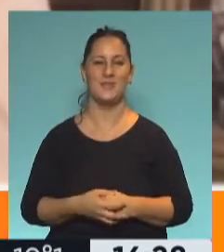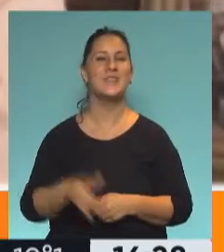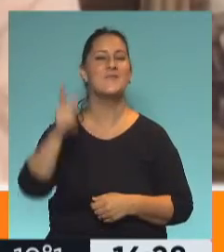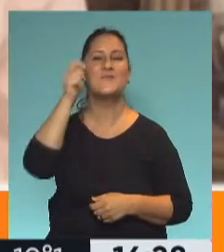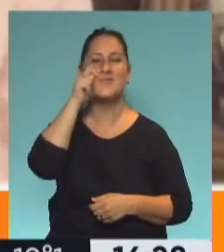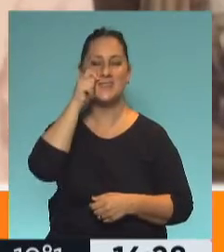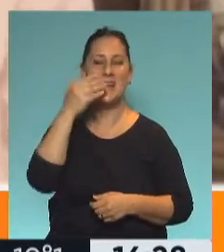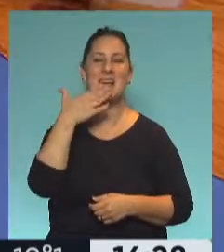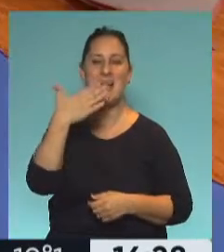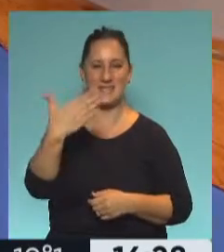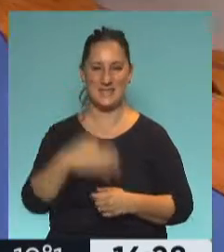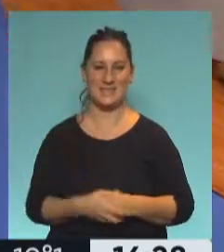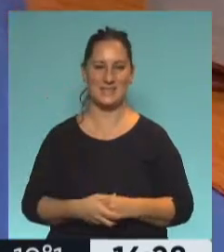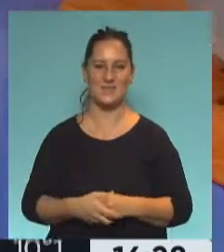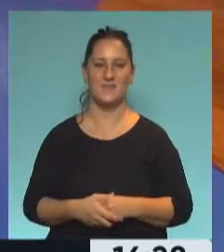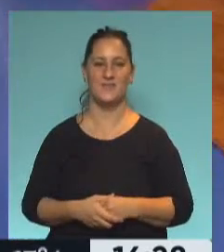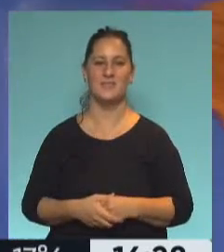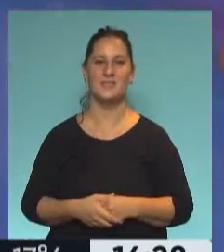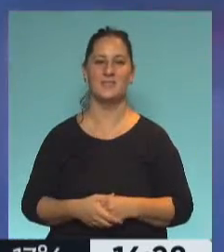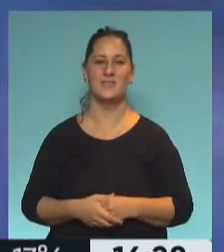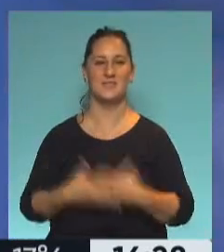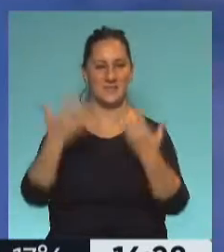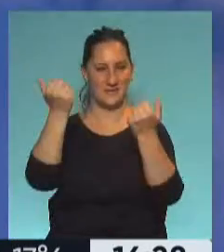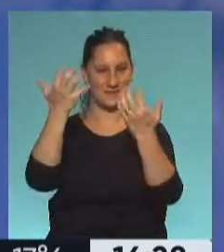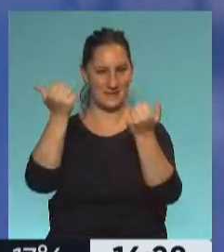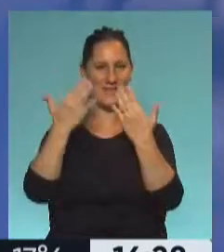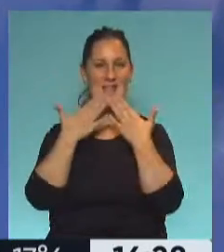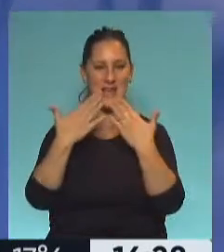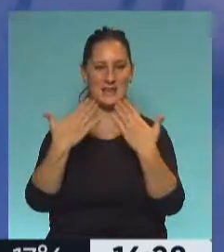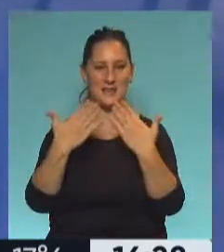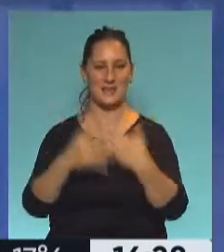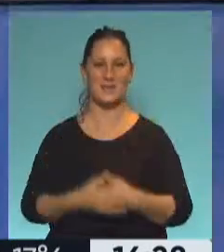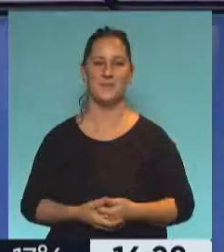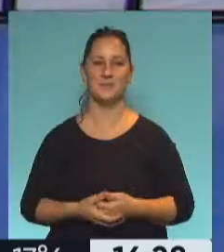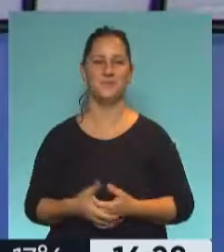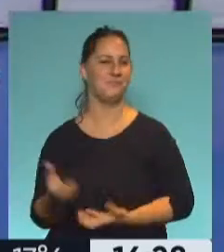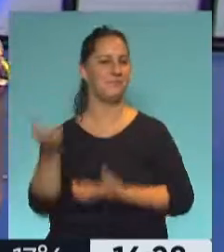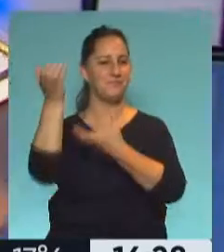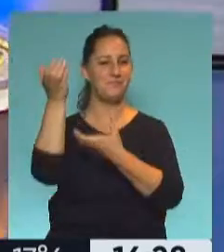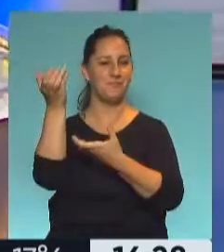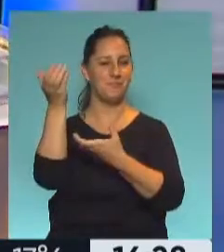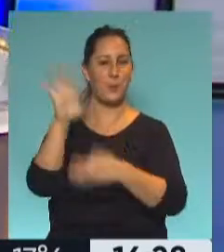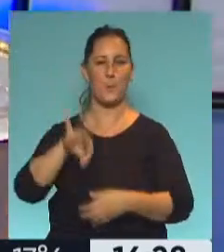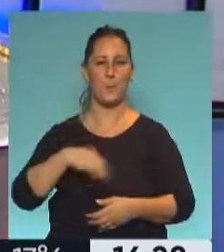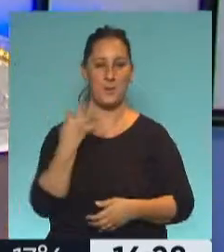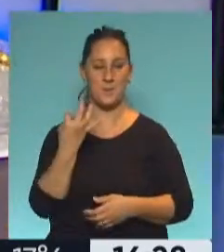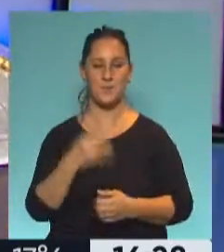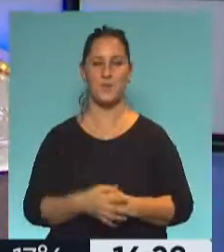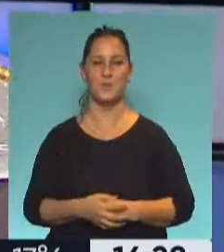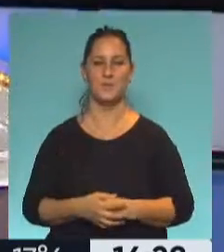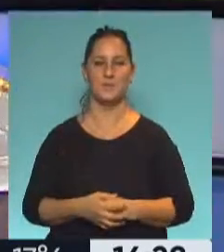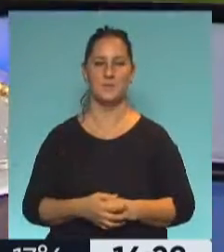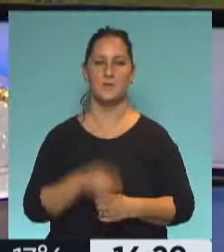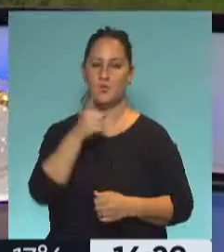Beso. Chao, muchachos. Ahí está. Chao, Claudia. El tuyo también, Nahuel. Levantá el Grammy. Vos uno y yo el otro. ¿Qué cosa tiene dos? Que vos